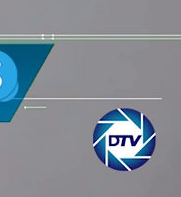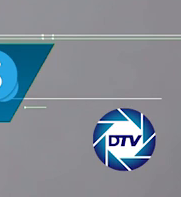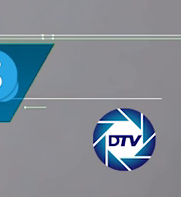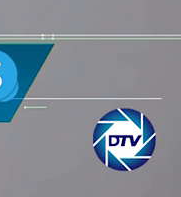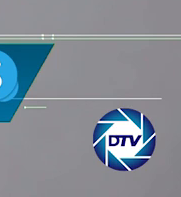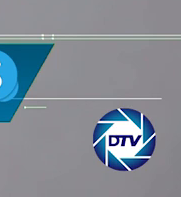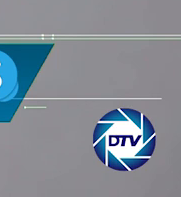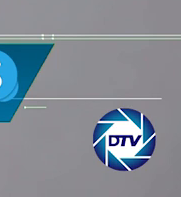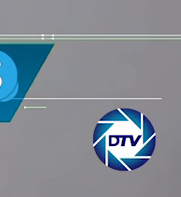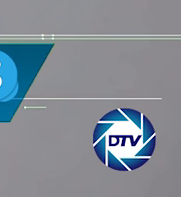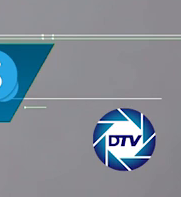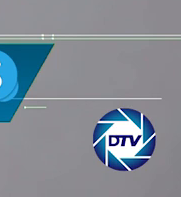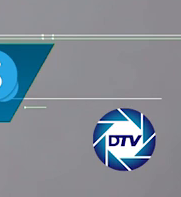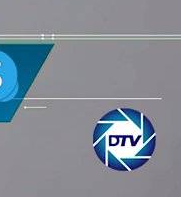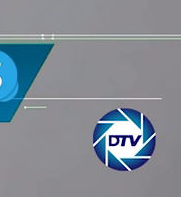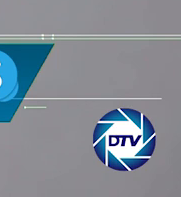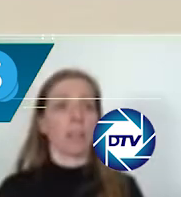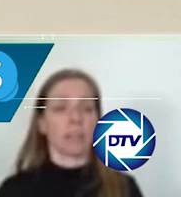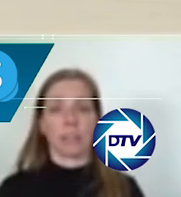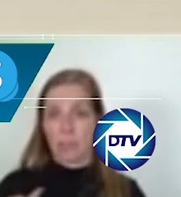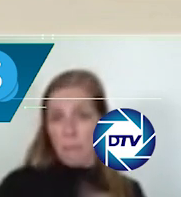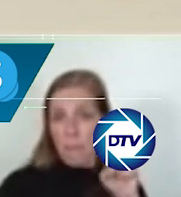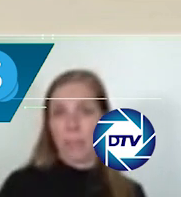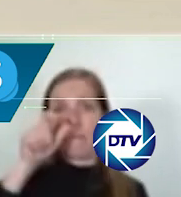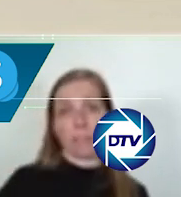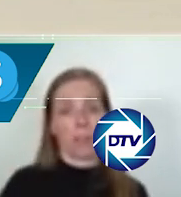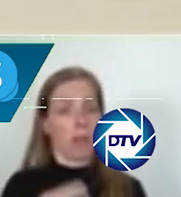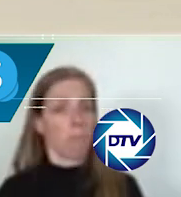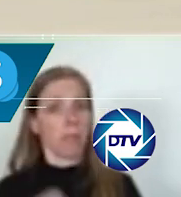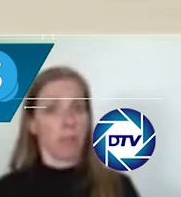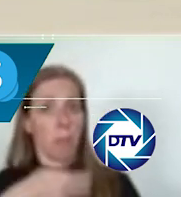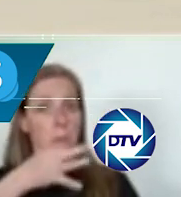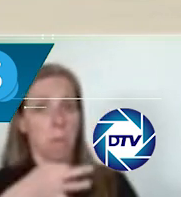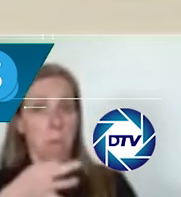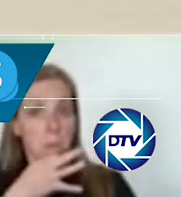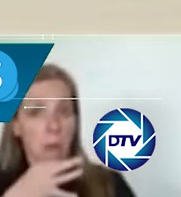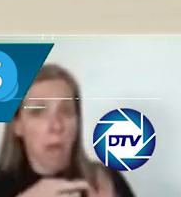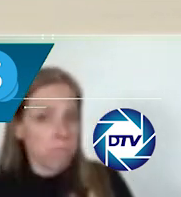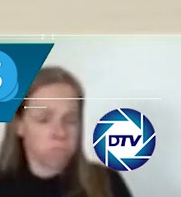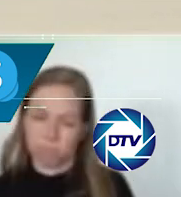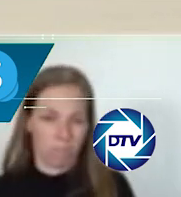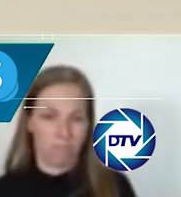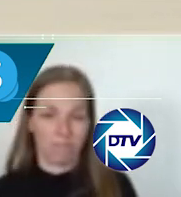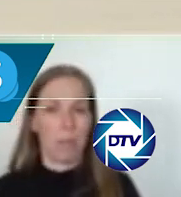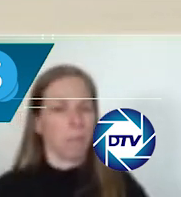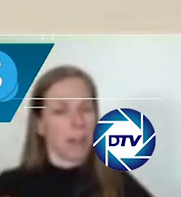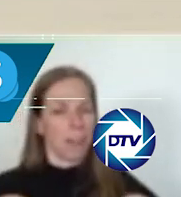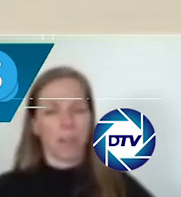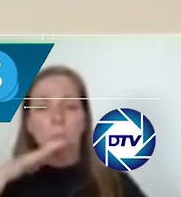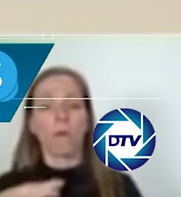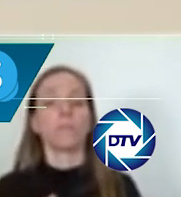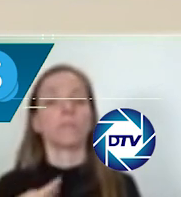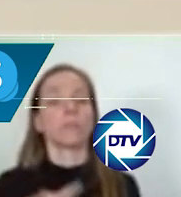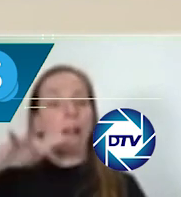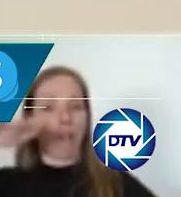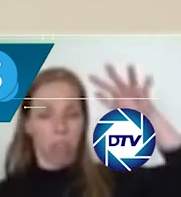crecimiento de esa extrema izquierda a lo largo de toda España. Sin embargo, a lo largo de toda España y durante un tiempo. Lo que vemos